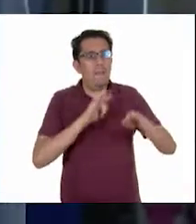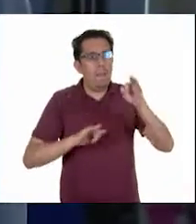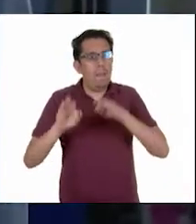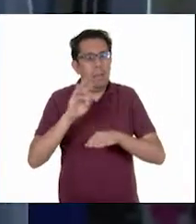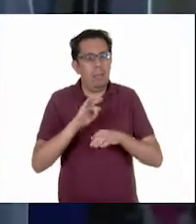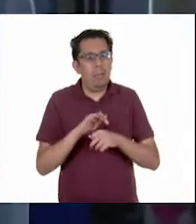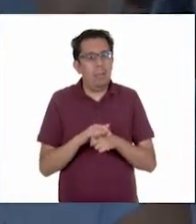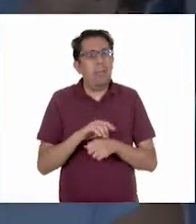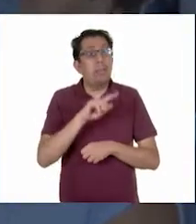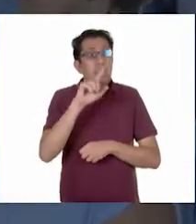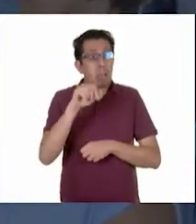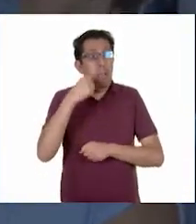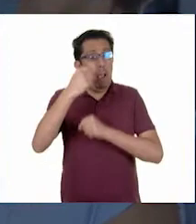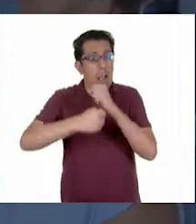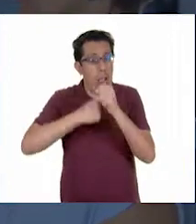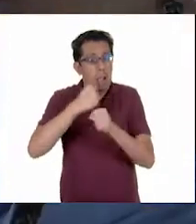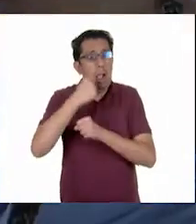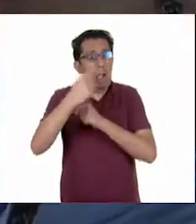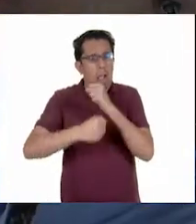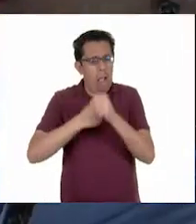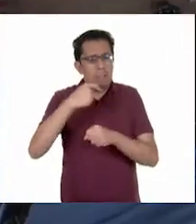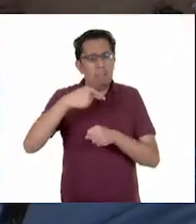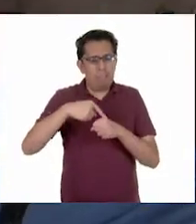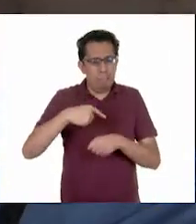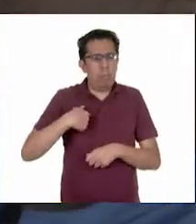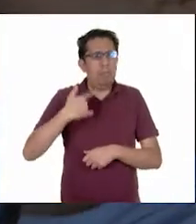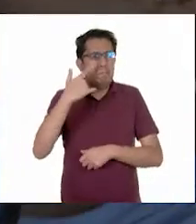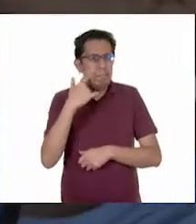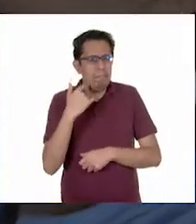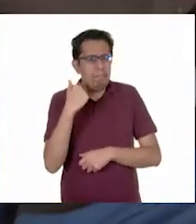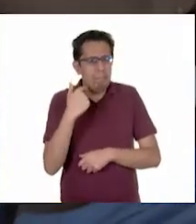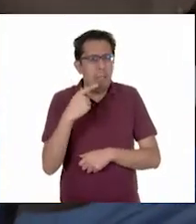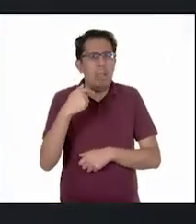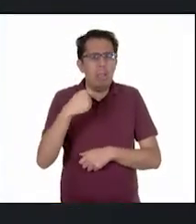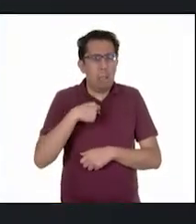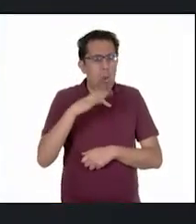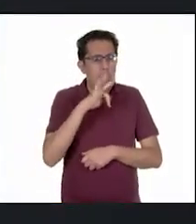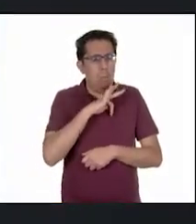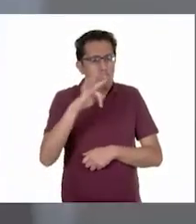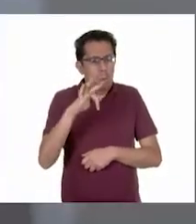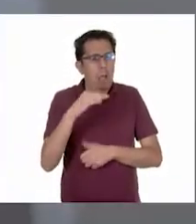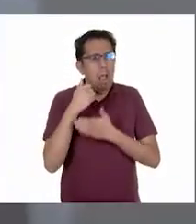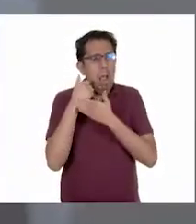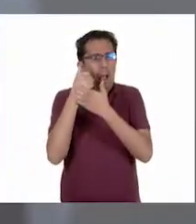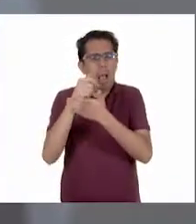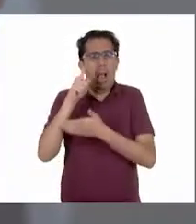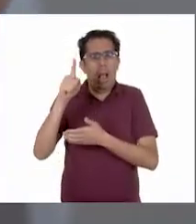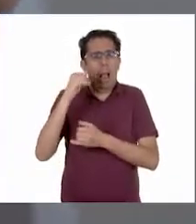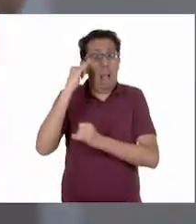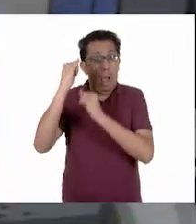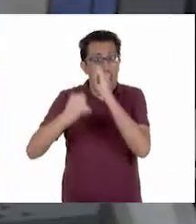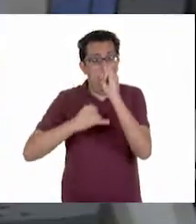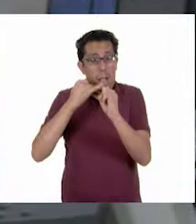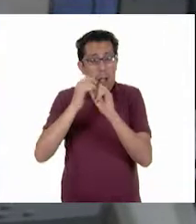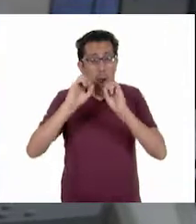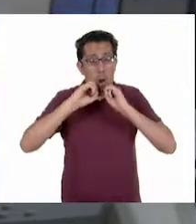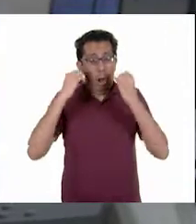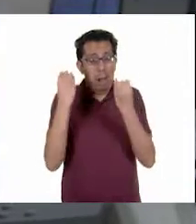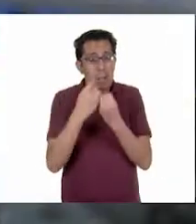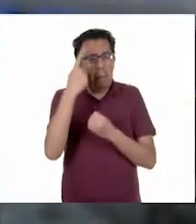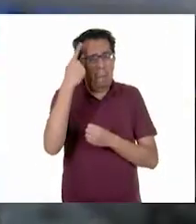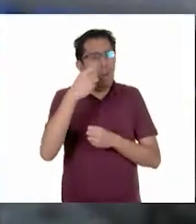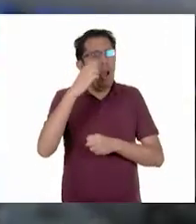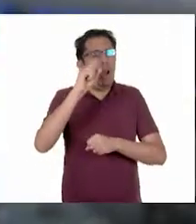médica. Después de muchos años, mi esfuerzo y mi estudio me llevaron a colaborar en el Organismo Internacional de Energía